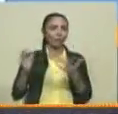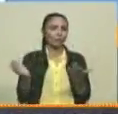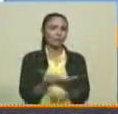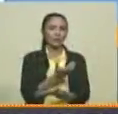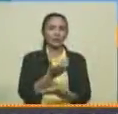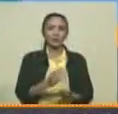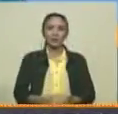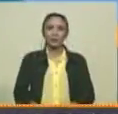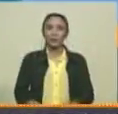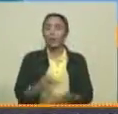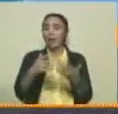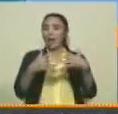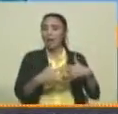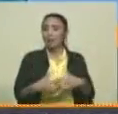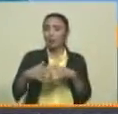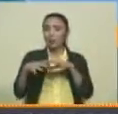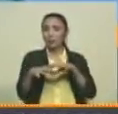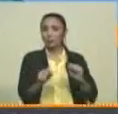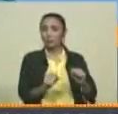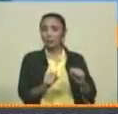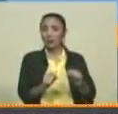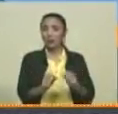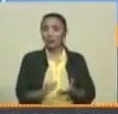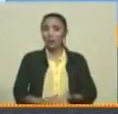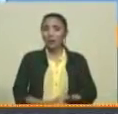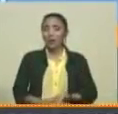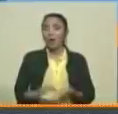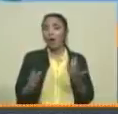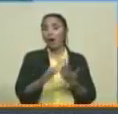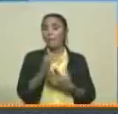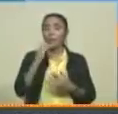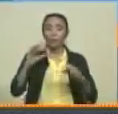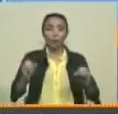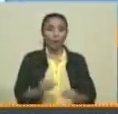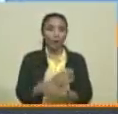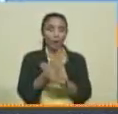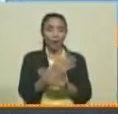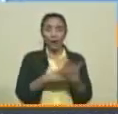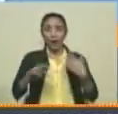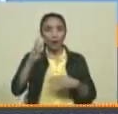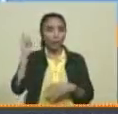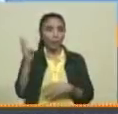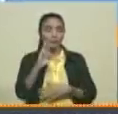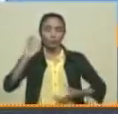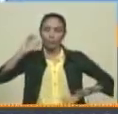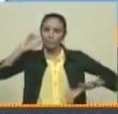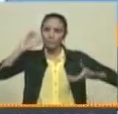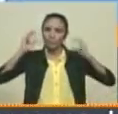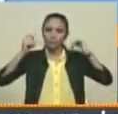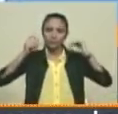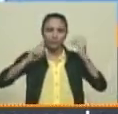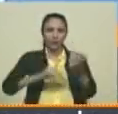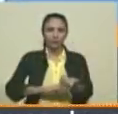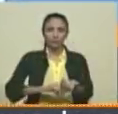Y el imperialismo, como la Asamblea General de la OEA era en Washington, se volvió loco.